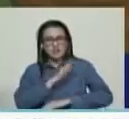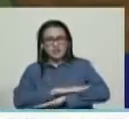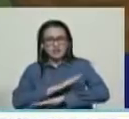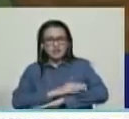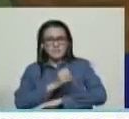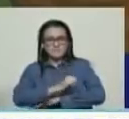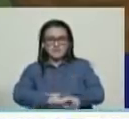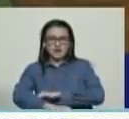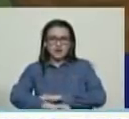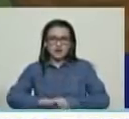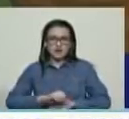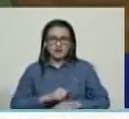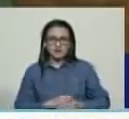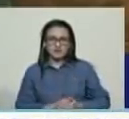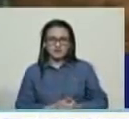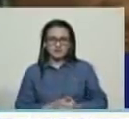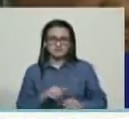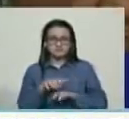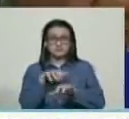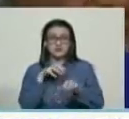ejército libertador.